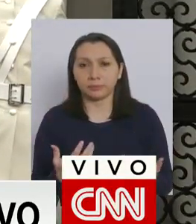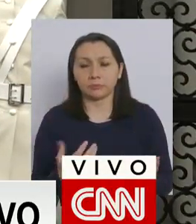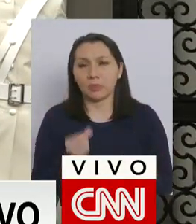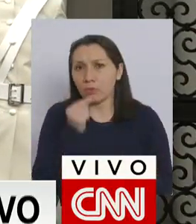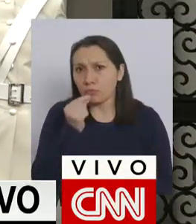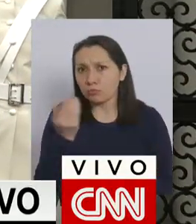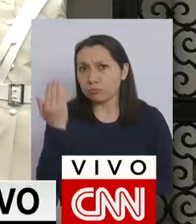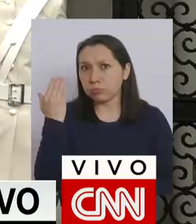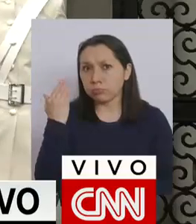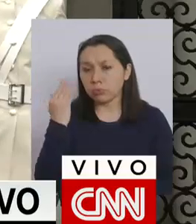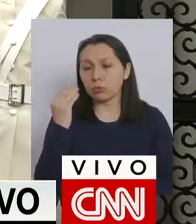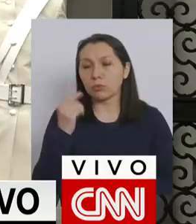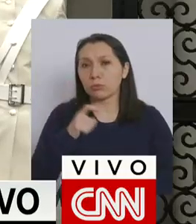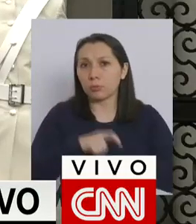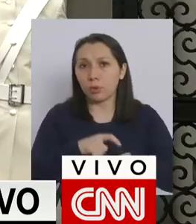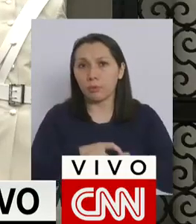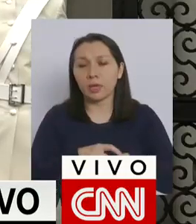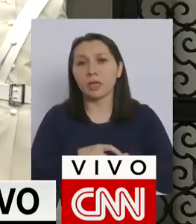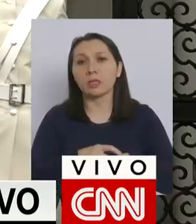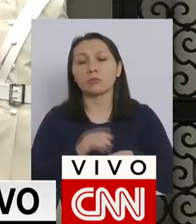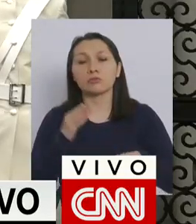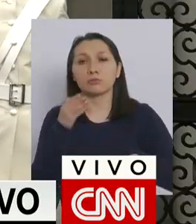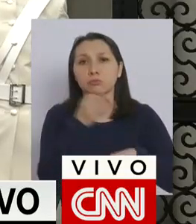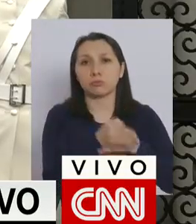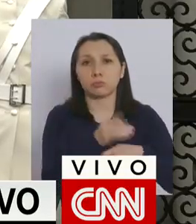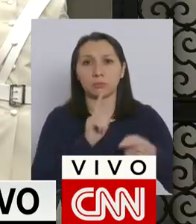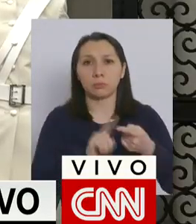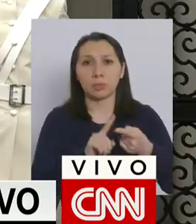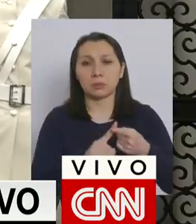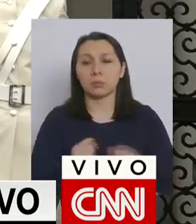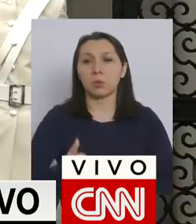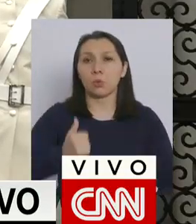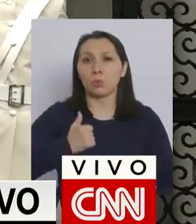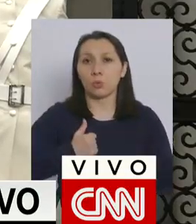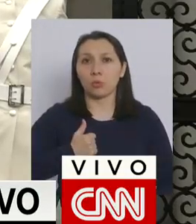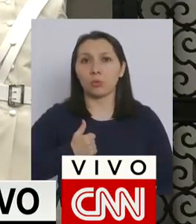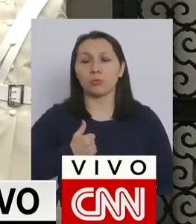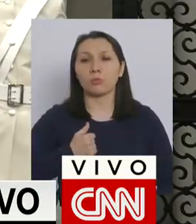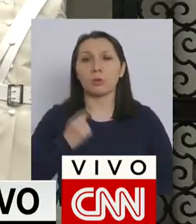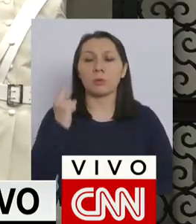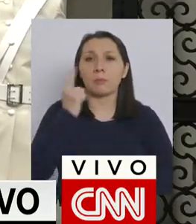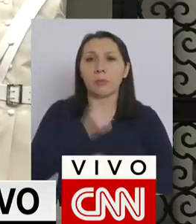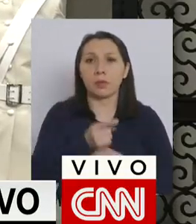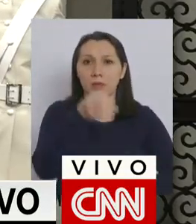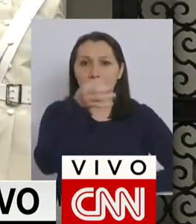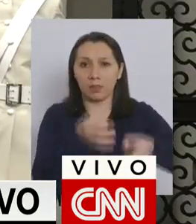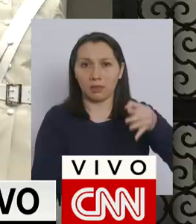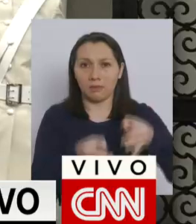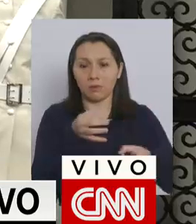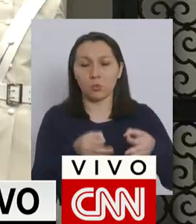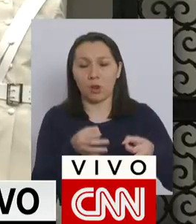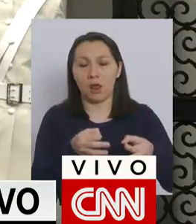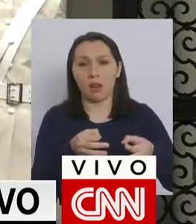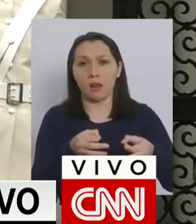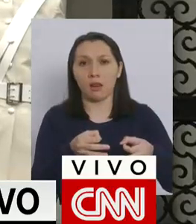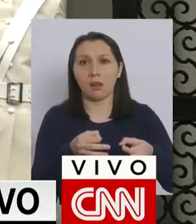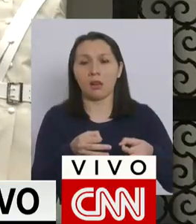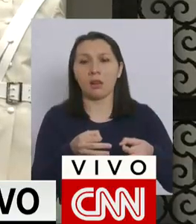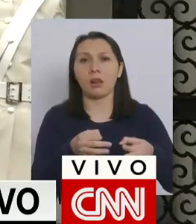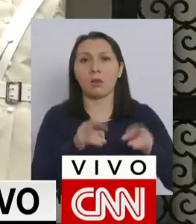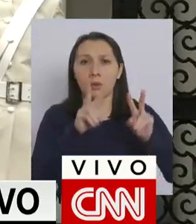Hace pocos momentos atrás había participado cumpliendo una orden de un tribunal en